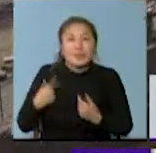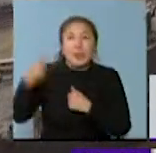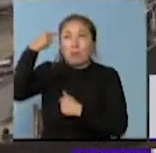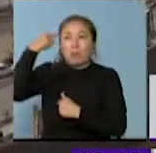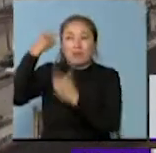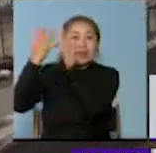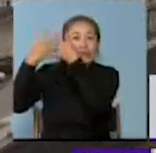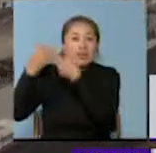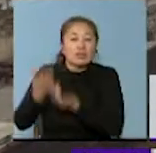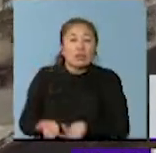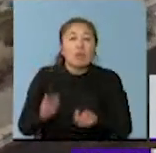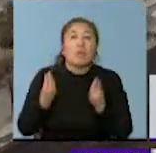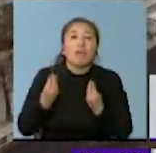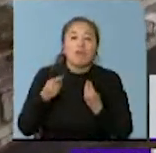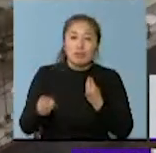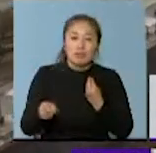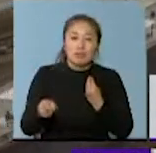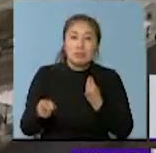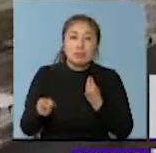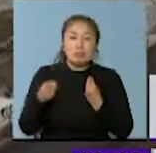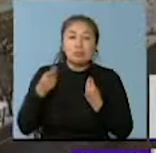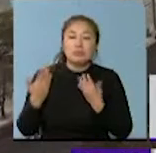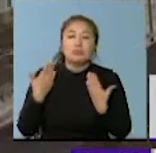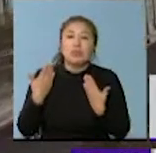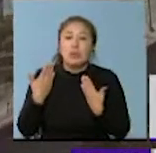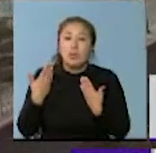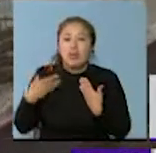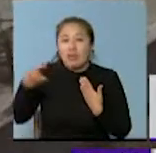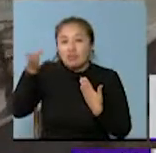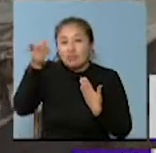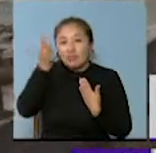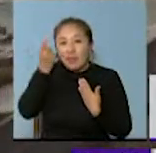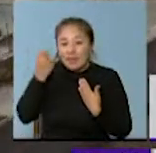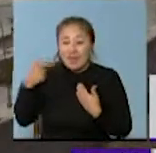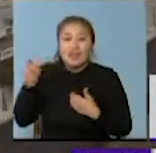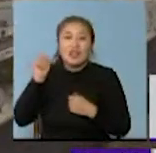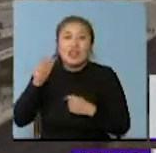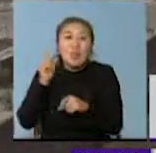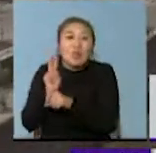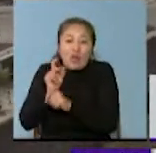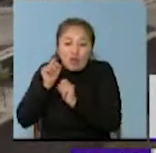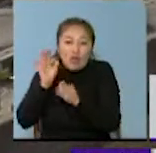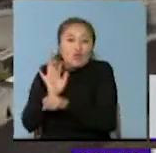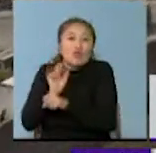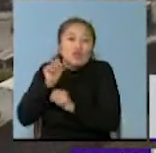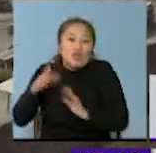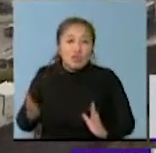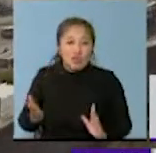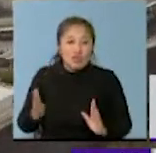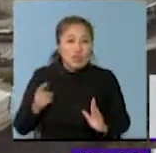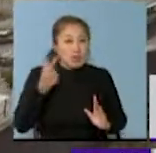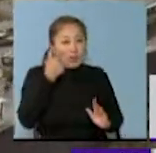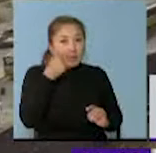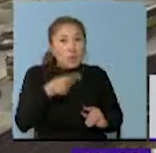y a la asimila la asimilación de esto como un elemento propio recién cuando veníamos hemos visto que están